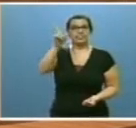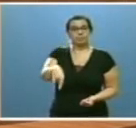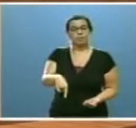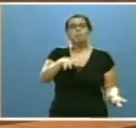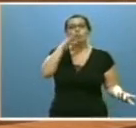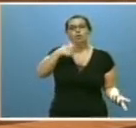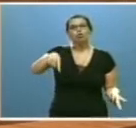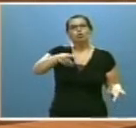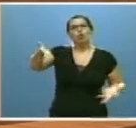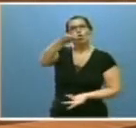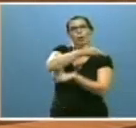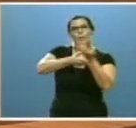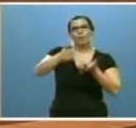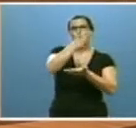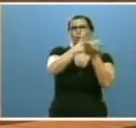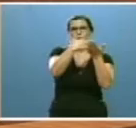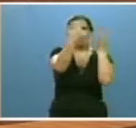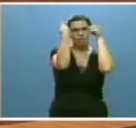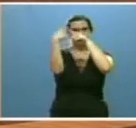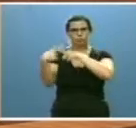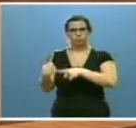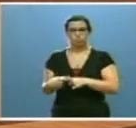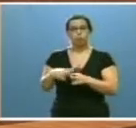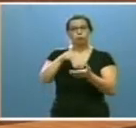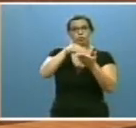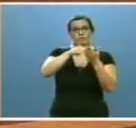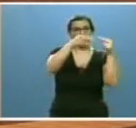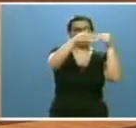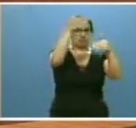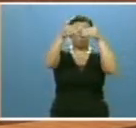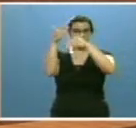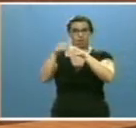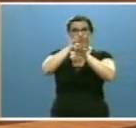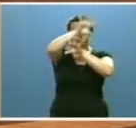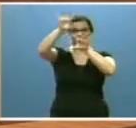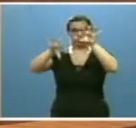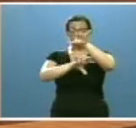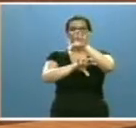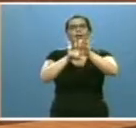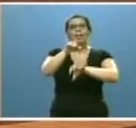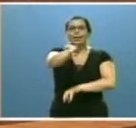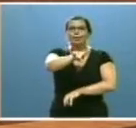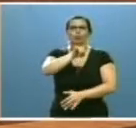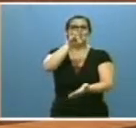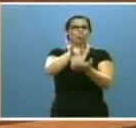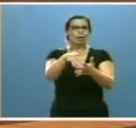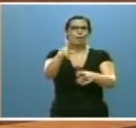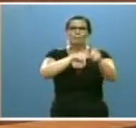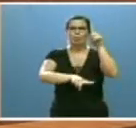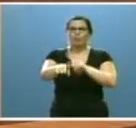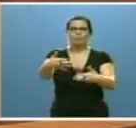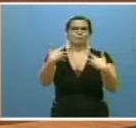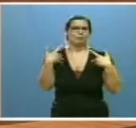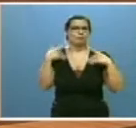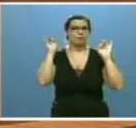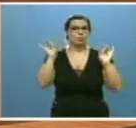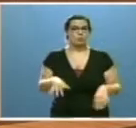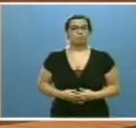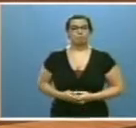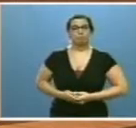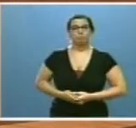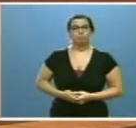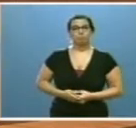con otras comunidades en muchos casos vecinas que sienten y que sufren este grave problema en